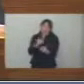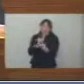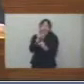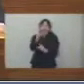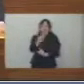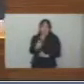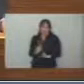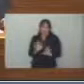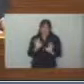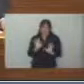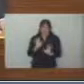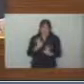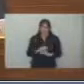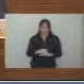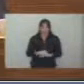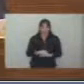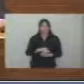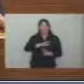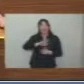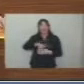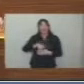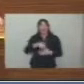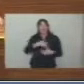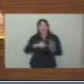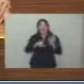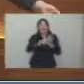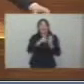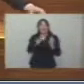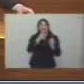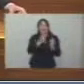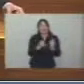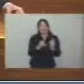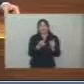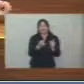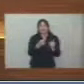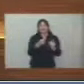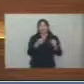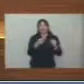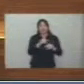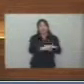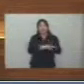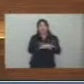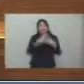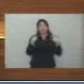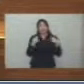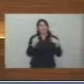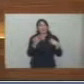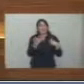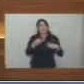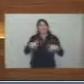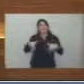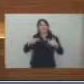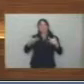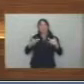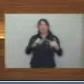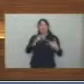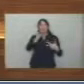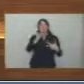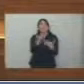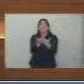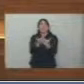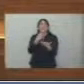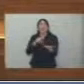final resulta que cuando hablamos de esta ley decimos, no, es que hay que pedirle autorización al Ministerio de Hacienda. ¿Y quién se la pide? ¿Un gobierno que no tiene la ley